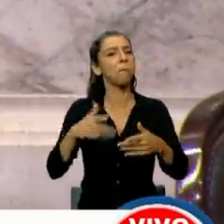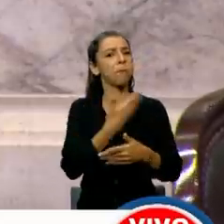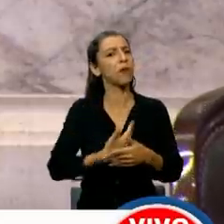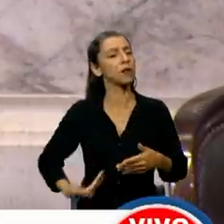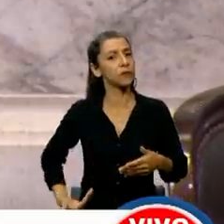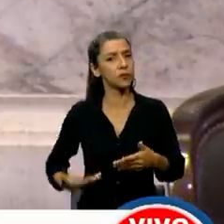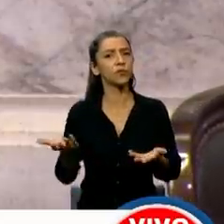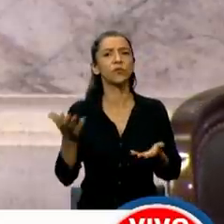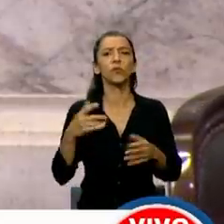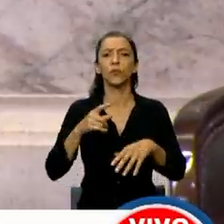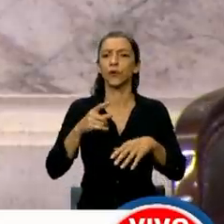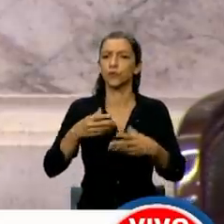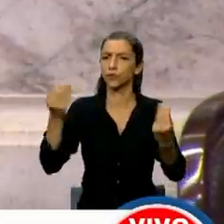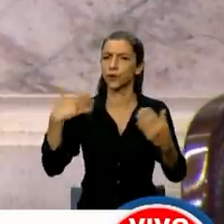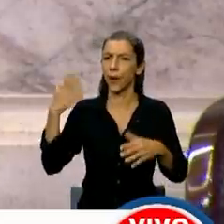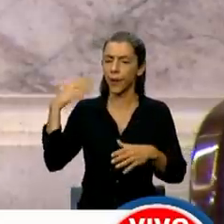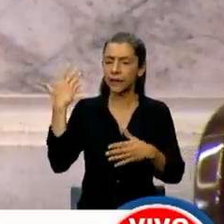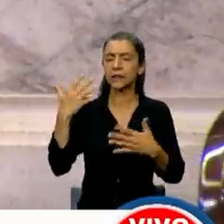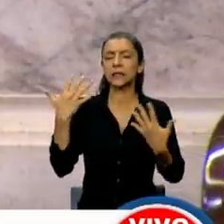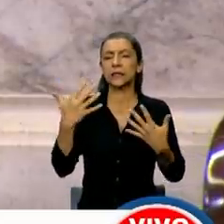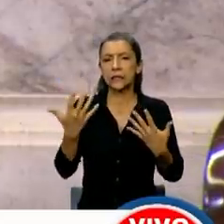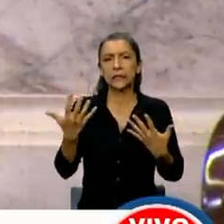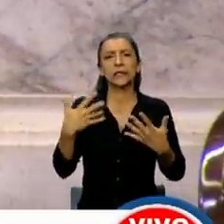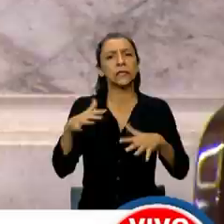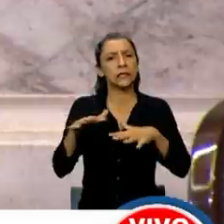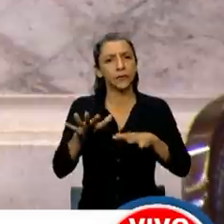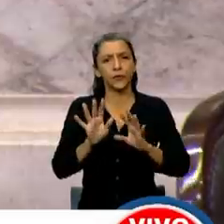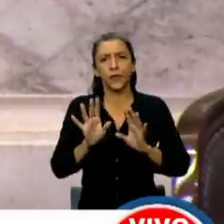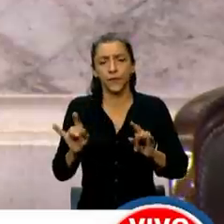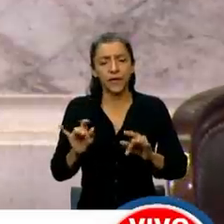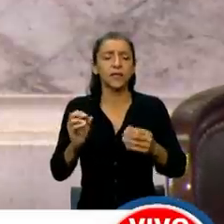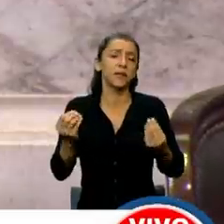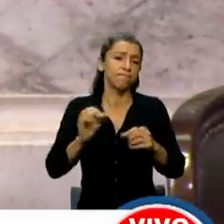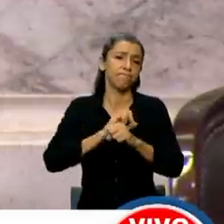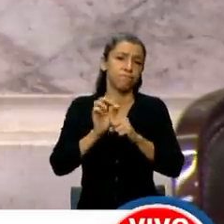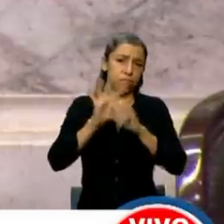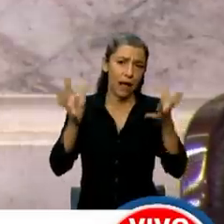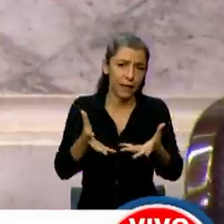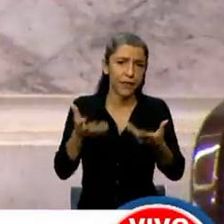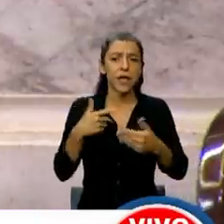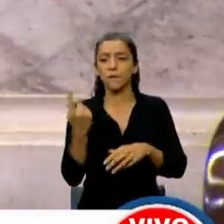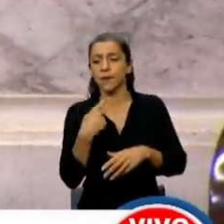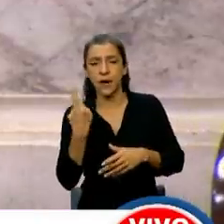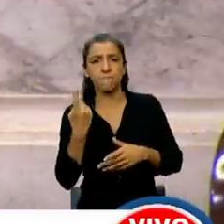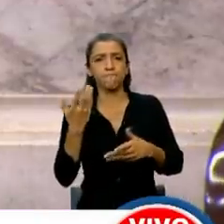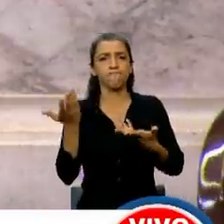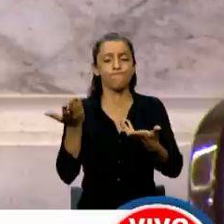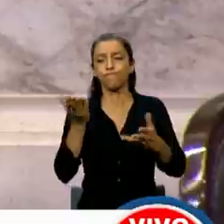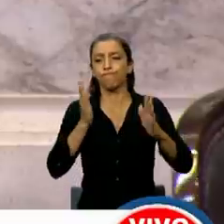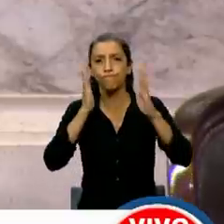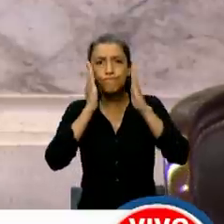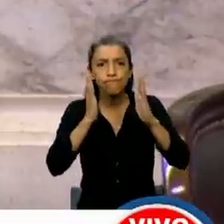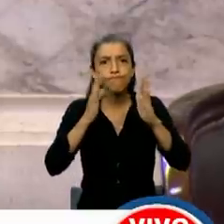fuertemente golpeado por esta pandemia que nos hizo redireccionar prioridad es redireccionar